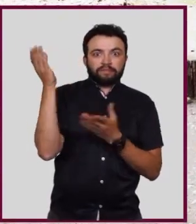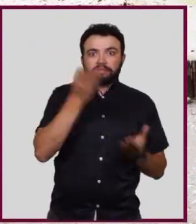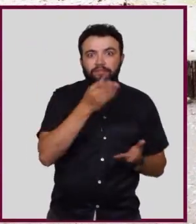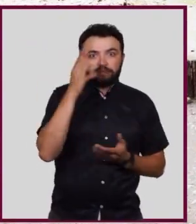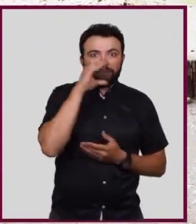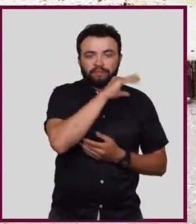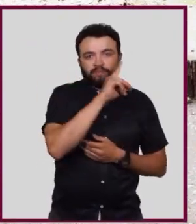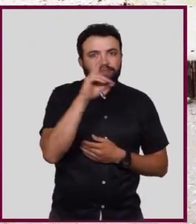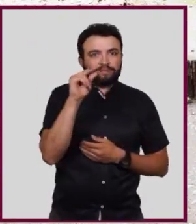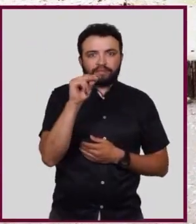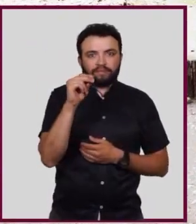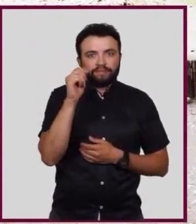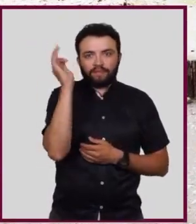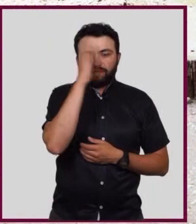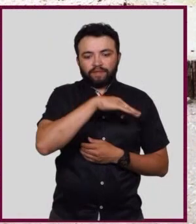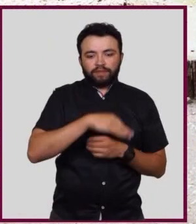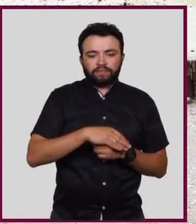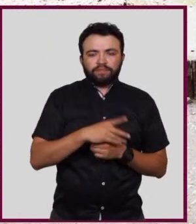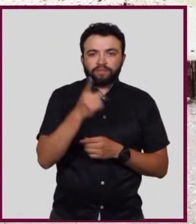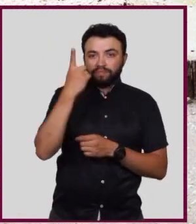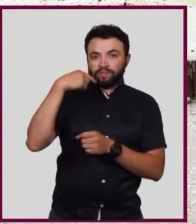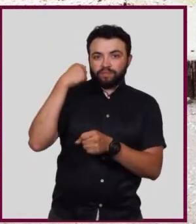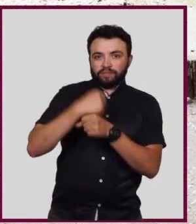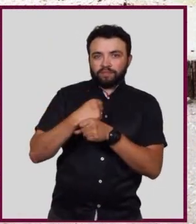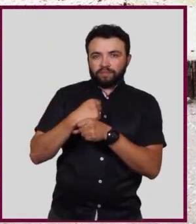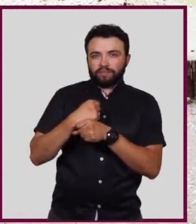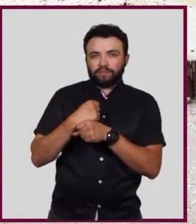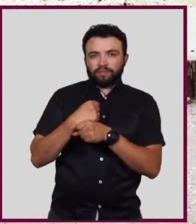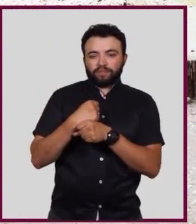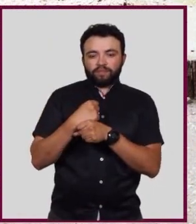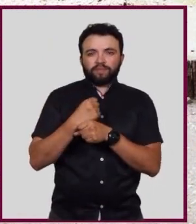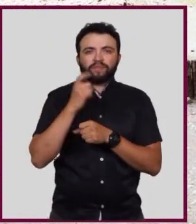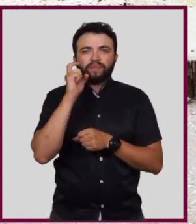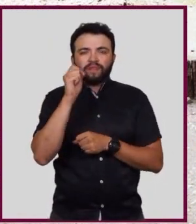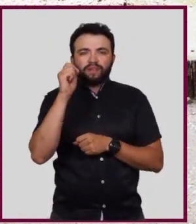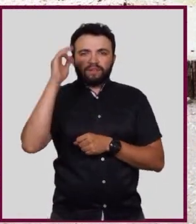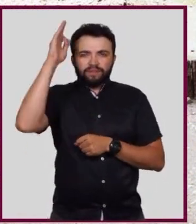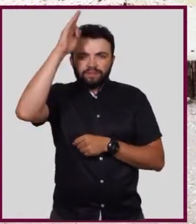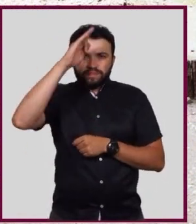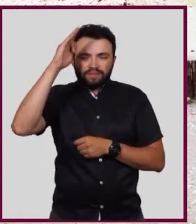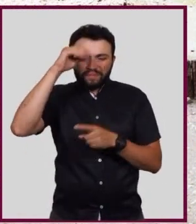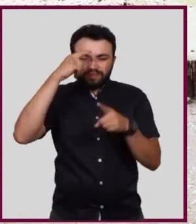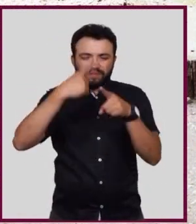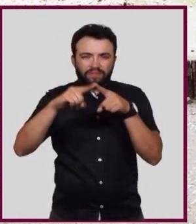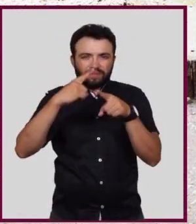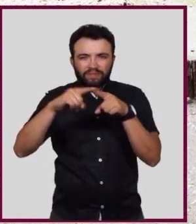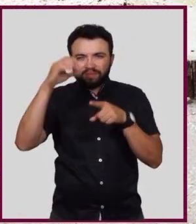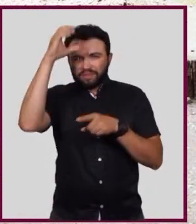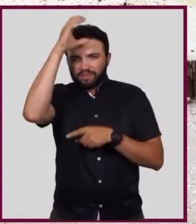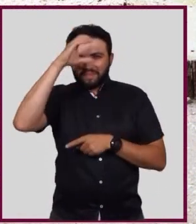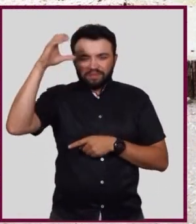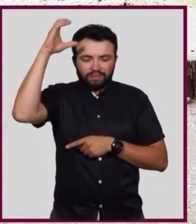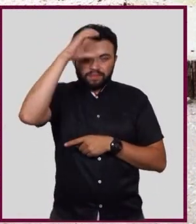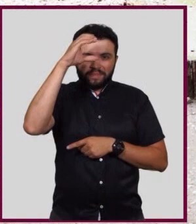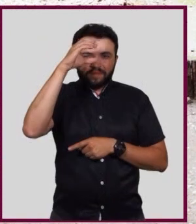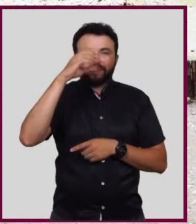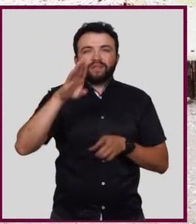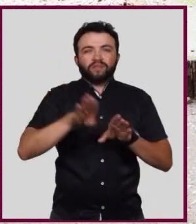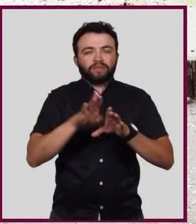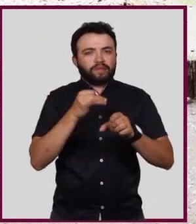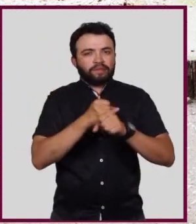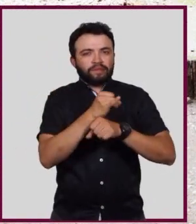es, Fernanda. Justo el año pasado, un grupo multidisciplinario de científicos encabezados por Anne Cyphers del Instituto de